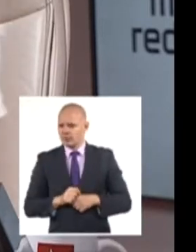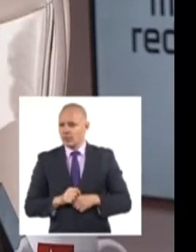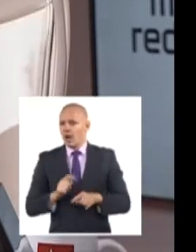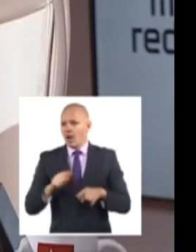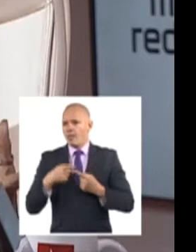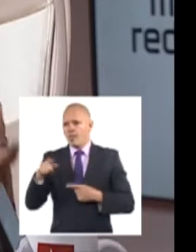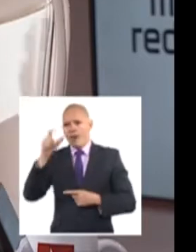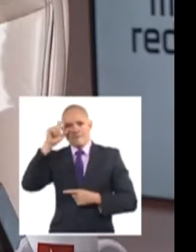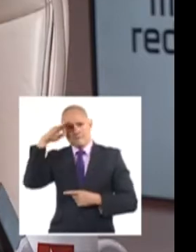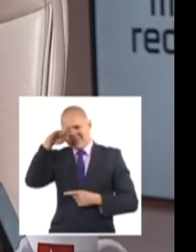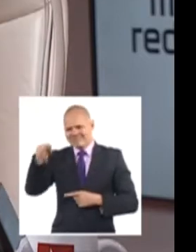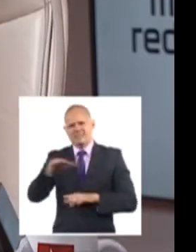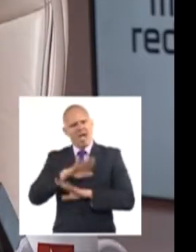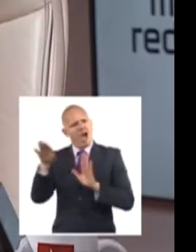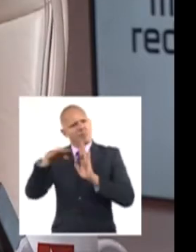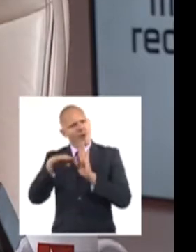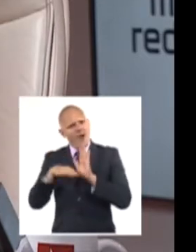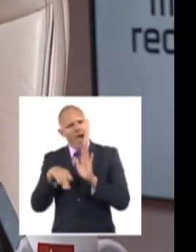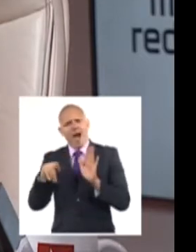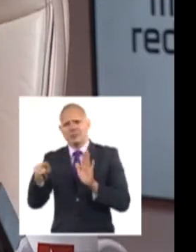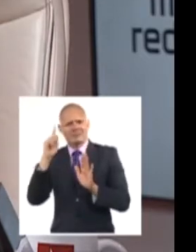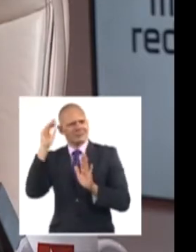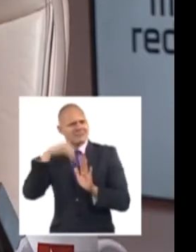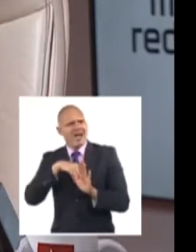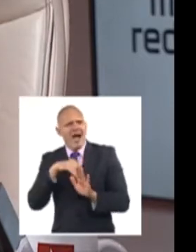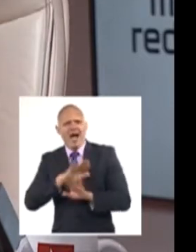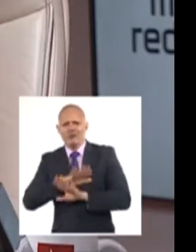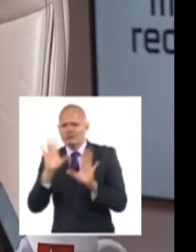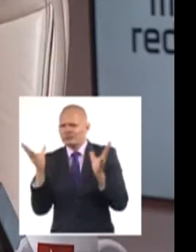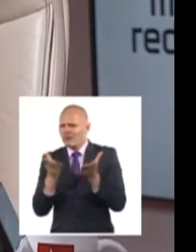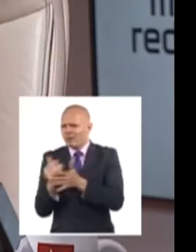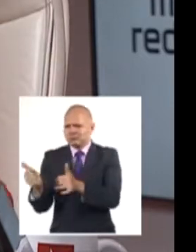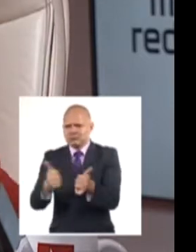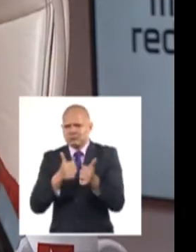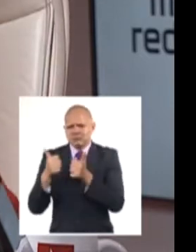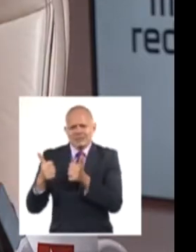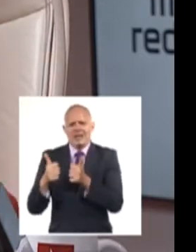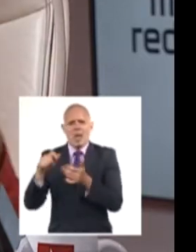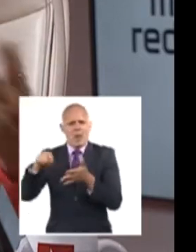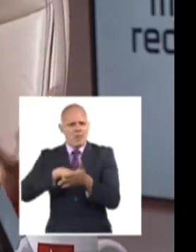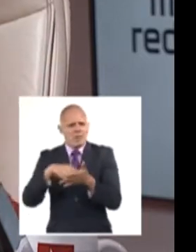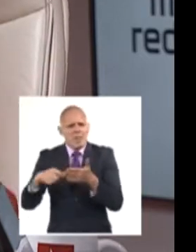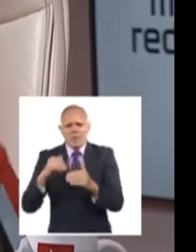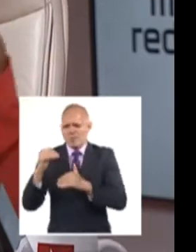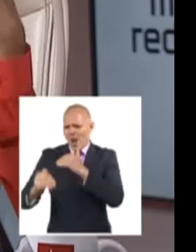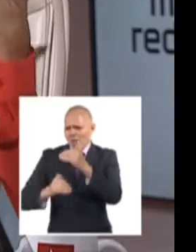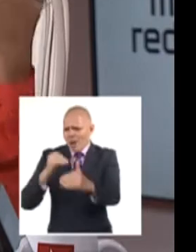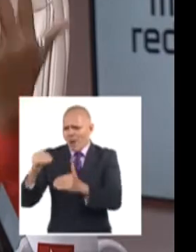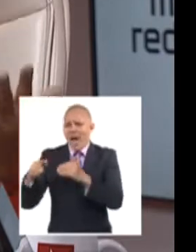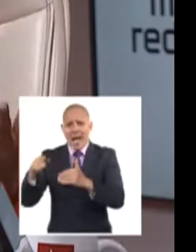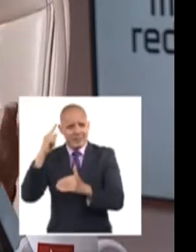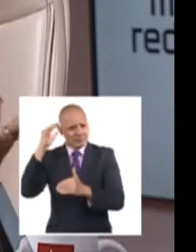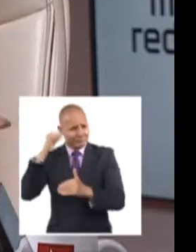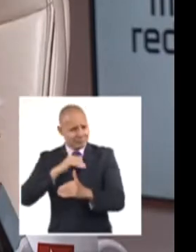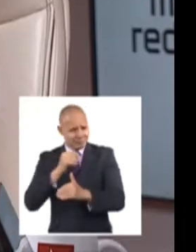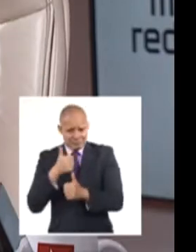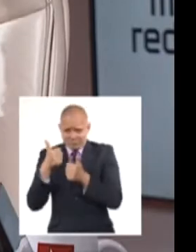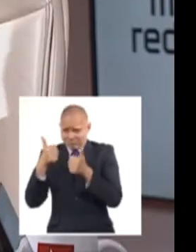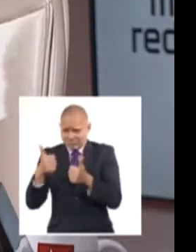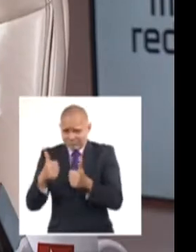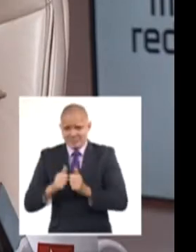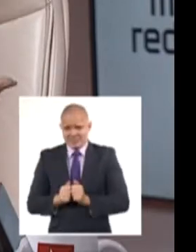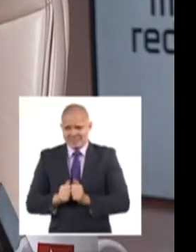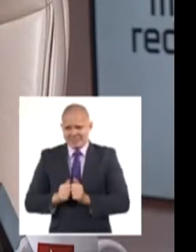programa de gobierno mejor dicho él se dio con propiedad un programa de gobierno ha avanzado progresista pero que no va a